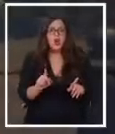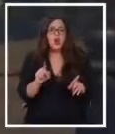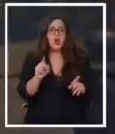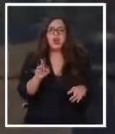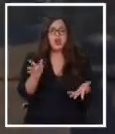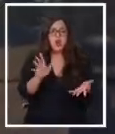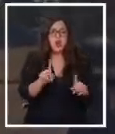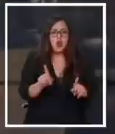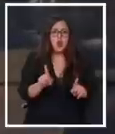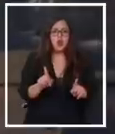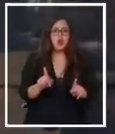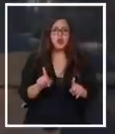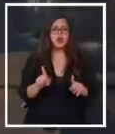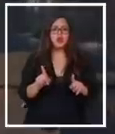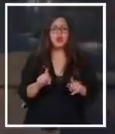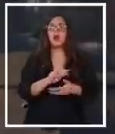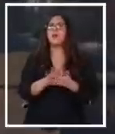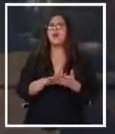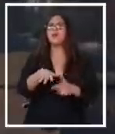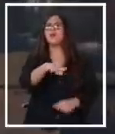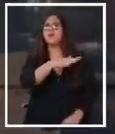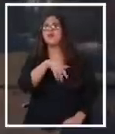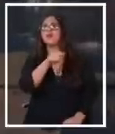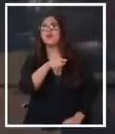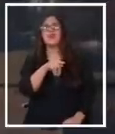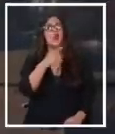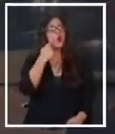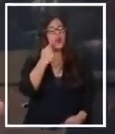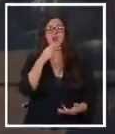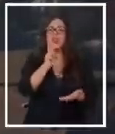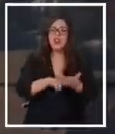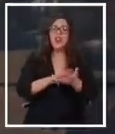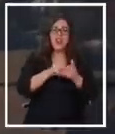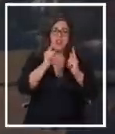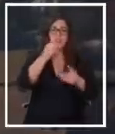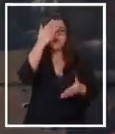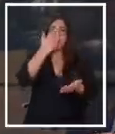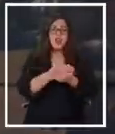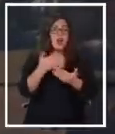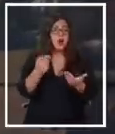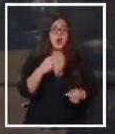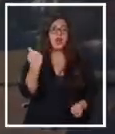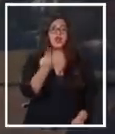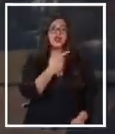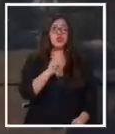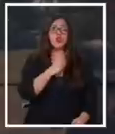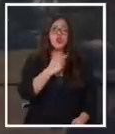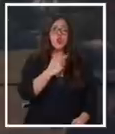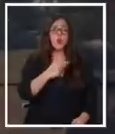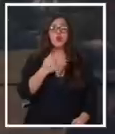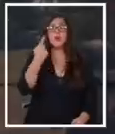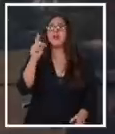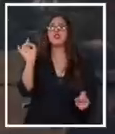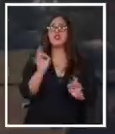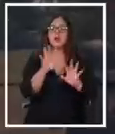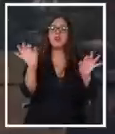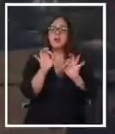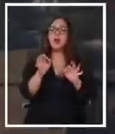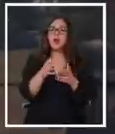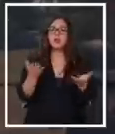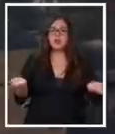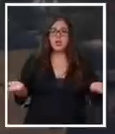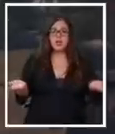total como no los hechos solamente la realidad uno tiene que enfrentarla como de aunque no le guste te sientes lo que nosotros estamos diciendo es que